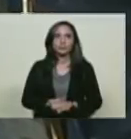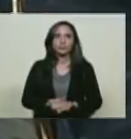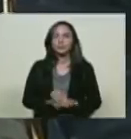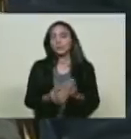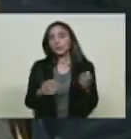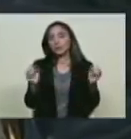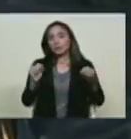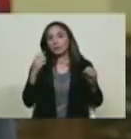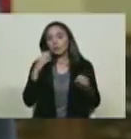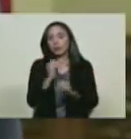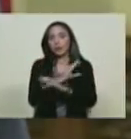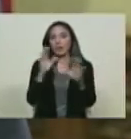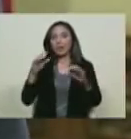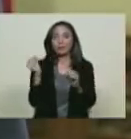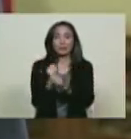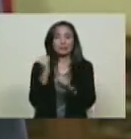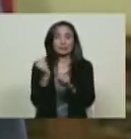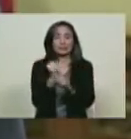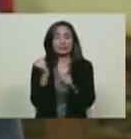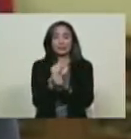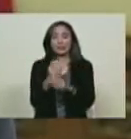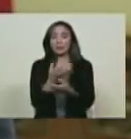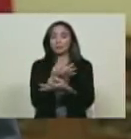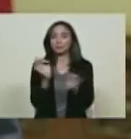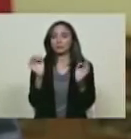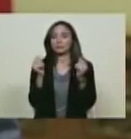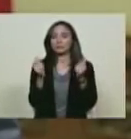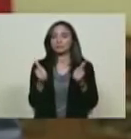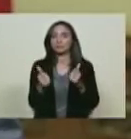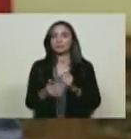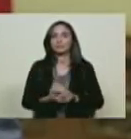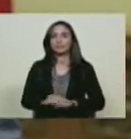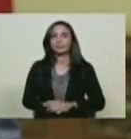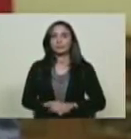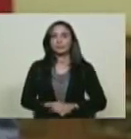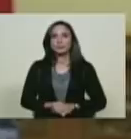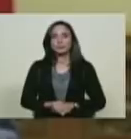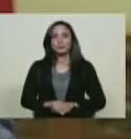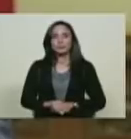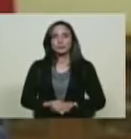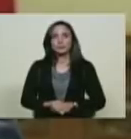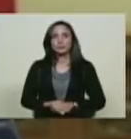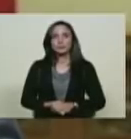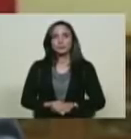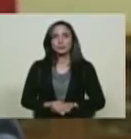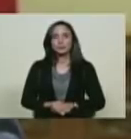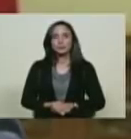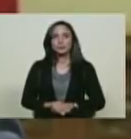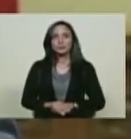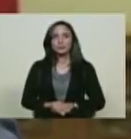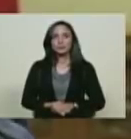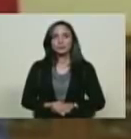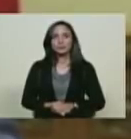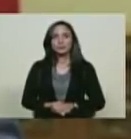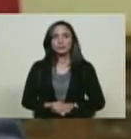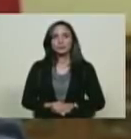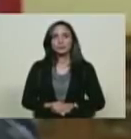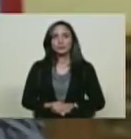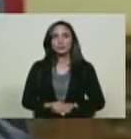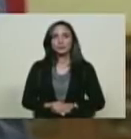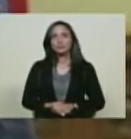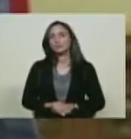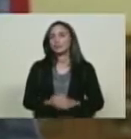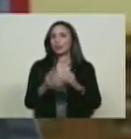jornada muy exitosa, donde en principio llegamos todos